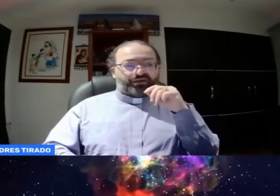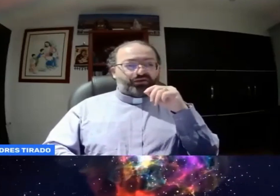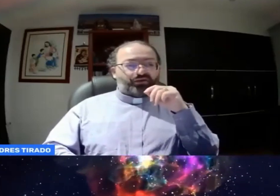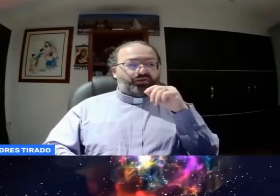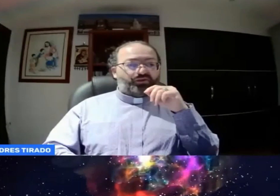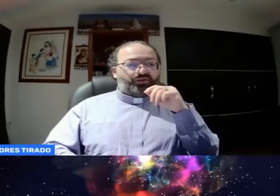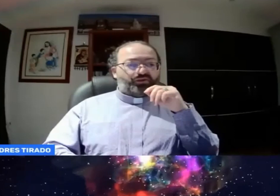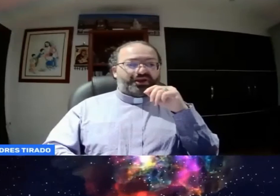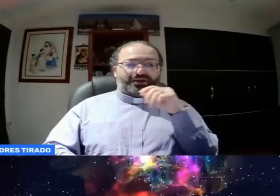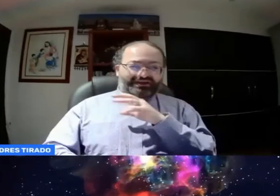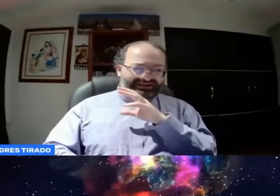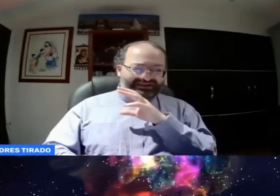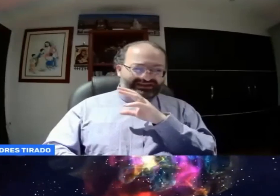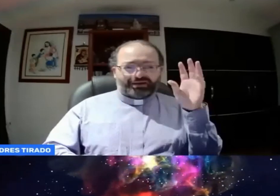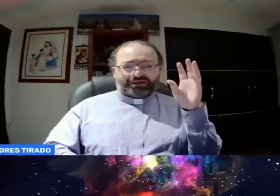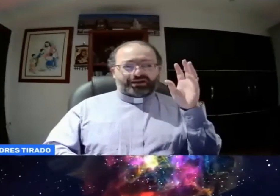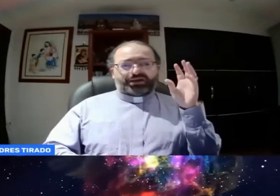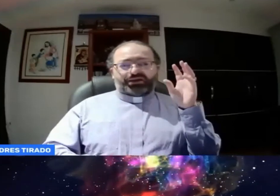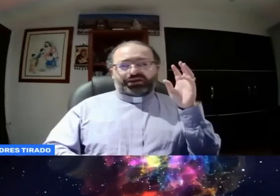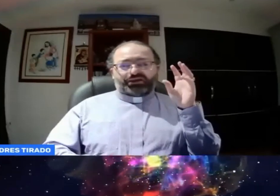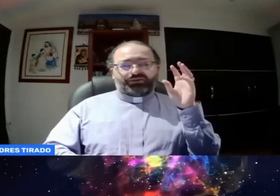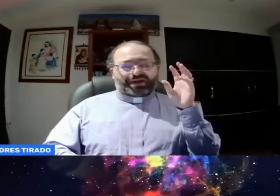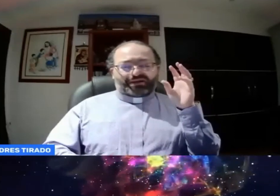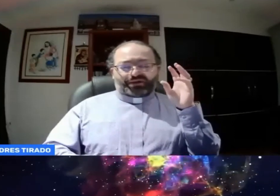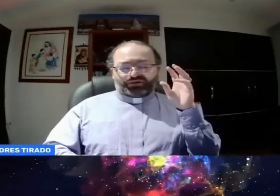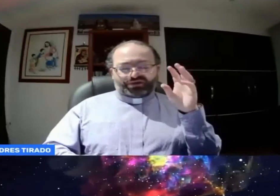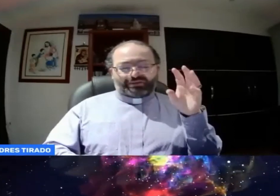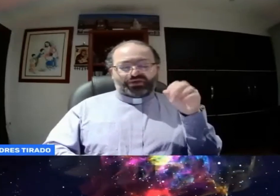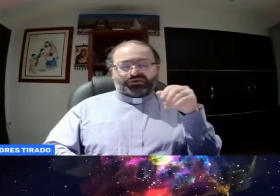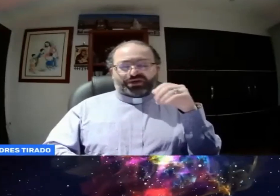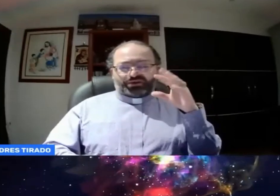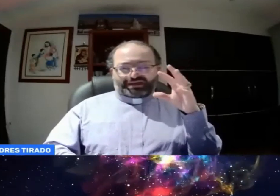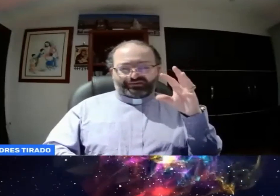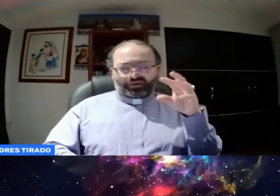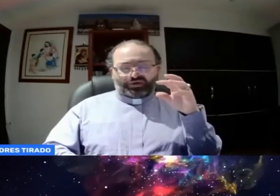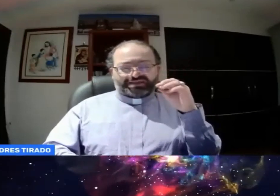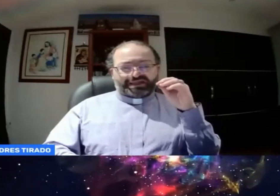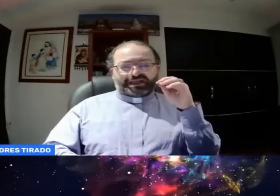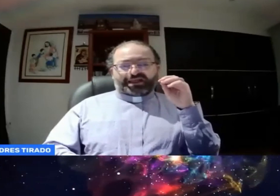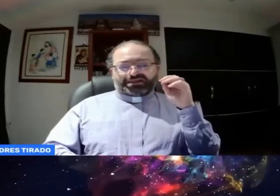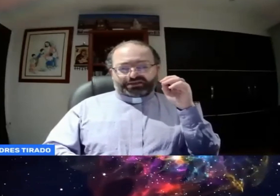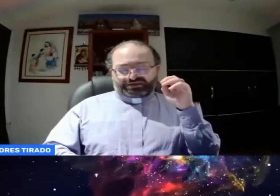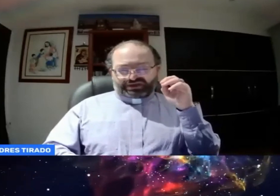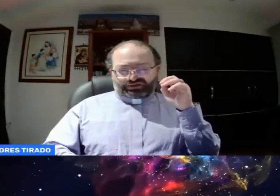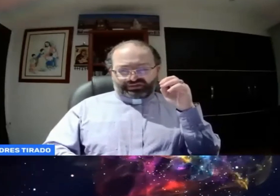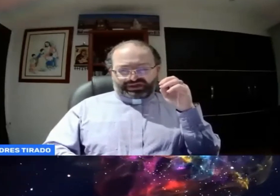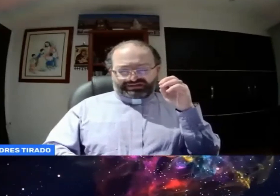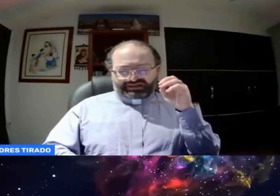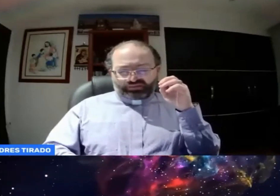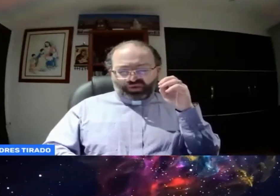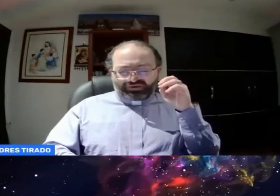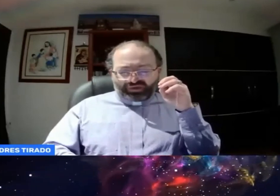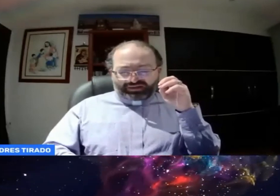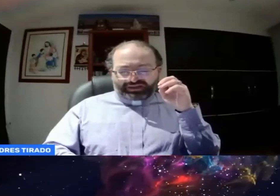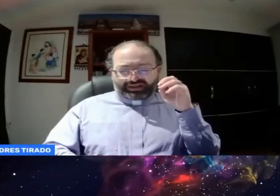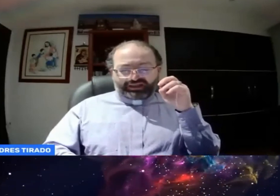Brasil. Económicamente va a estar muy mal. Van a haber unos cambios, van a haber unas reformas. La situación económica